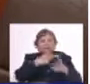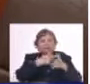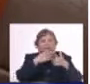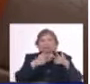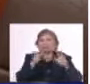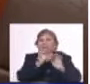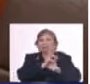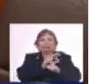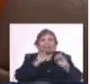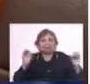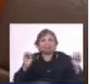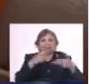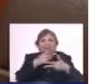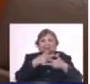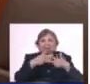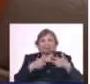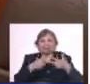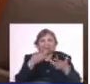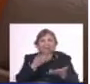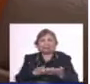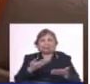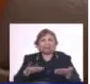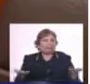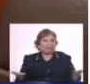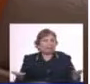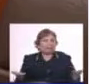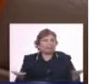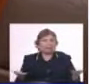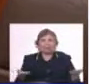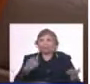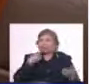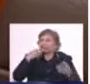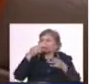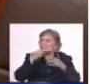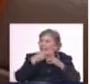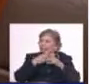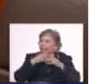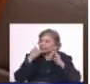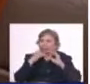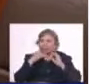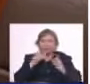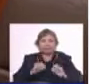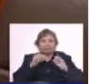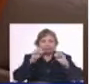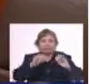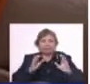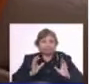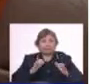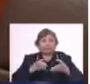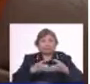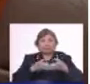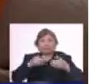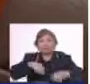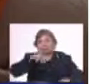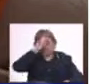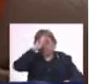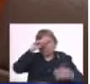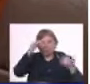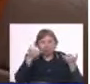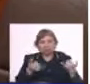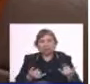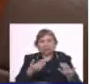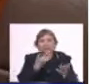cosas, ninguna de las tres cosas. Si algo mínimo podía ofrecerle este Congreso al país, hoy con